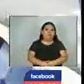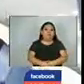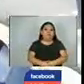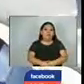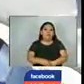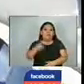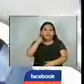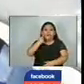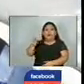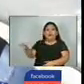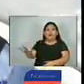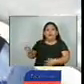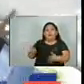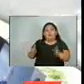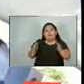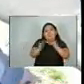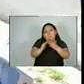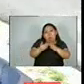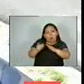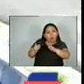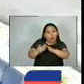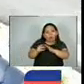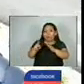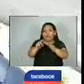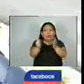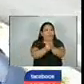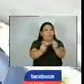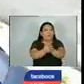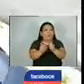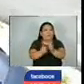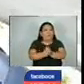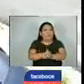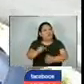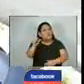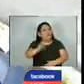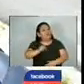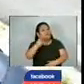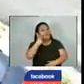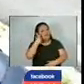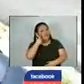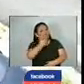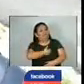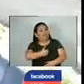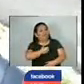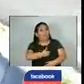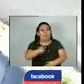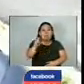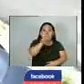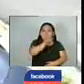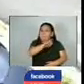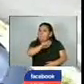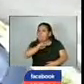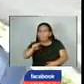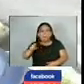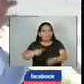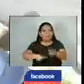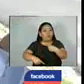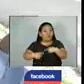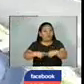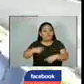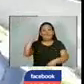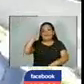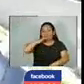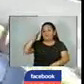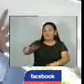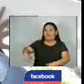Aquí pues como la población quizás es más pequeña, no se nos hace ese gran... Pero sí a veces sufrimos que todas las semanas no pasan. ¿Y se acumula la basura?